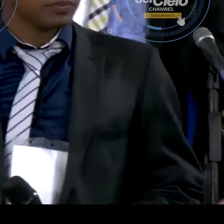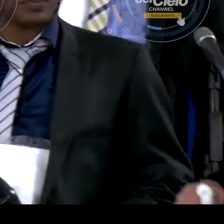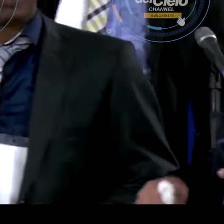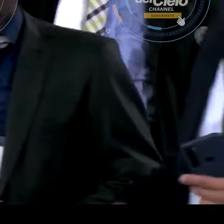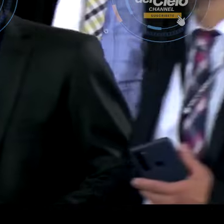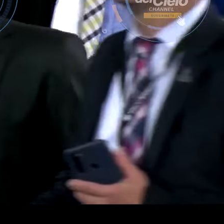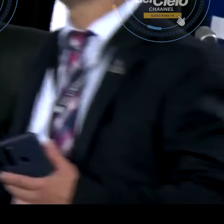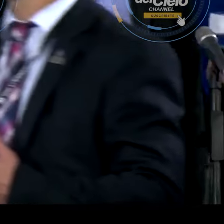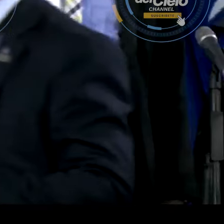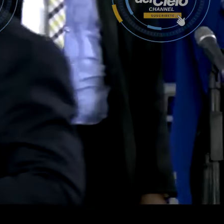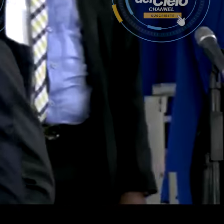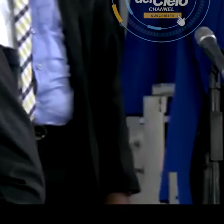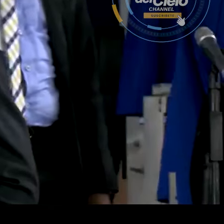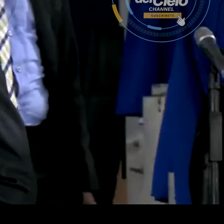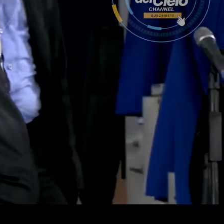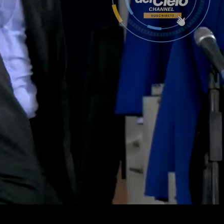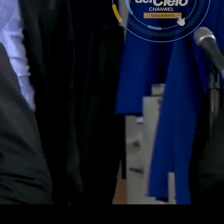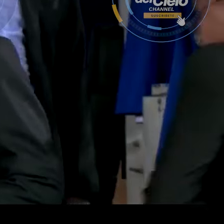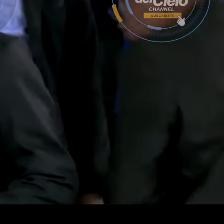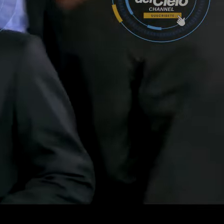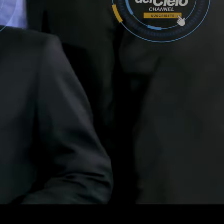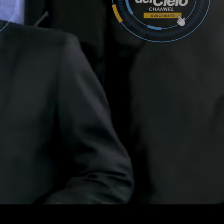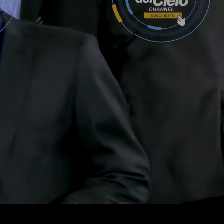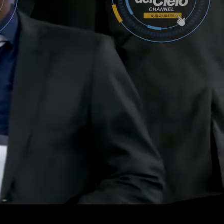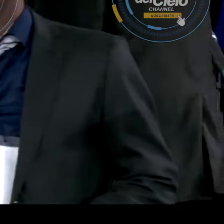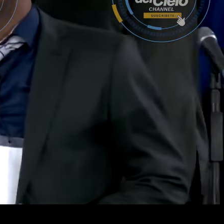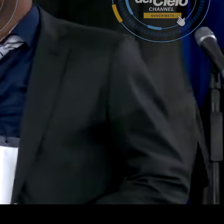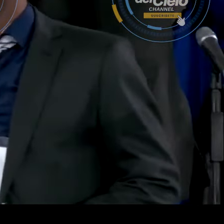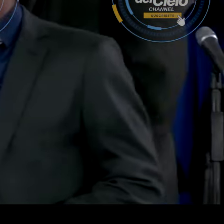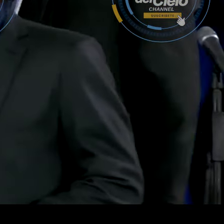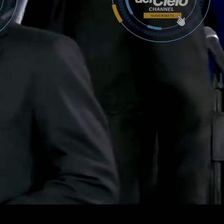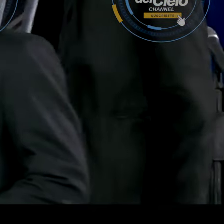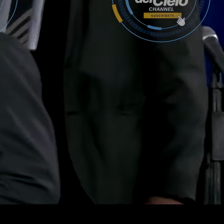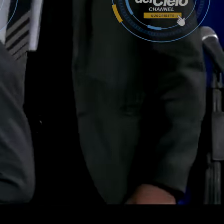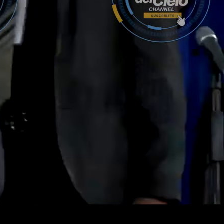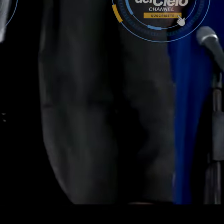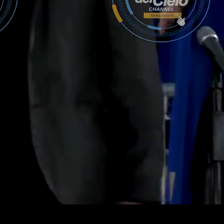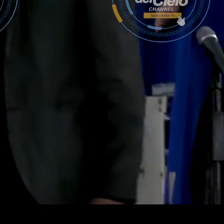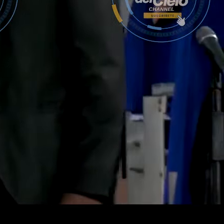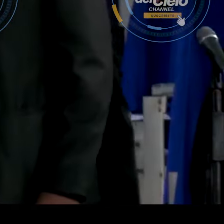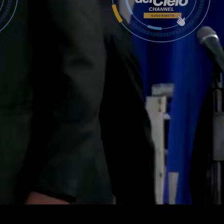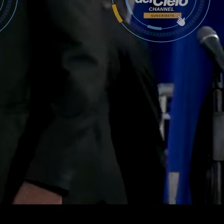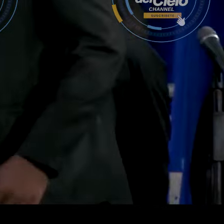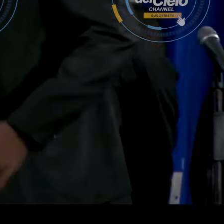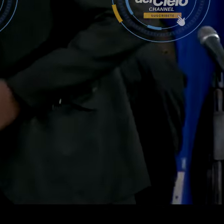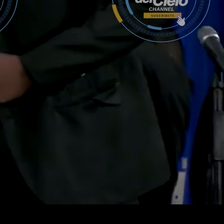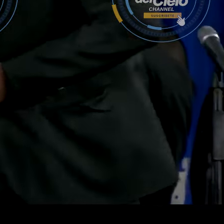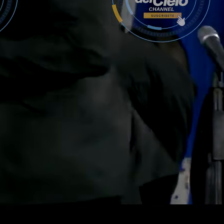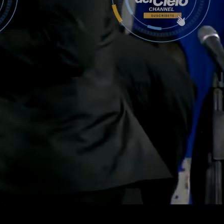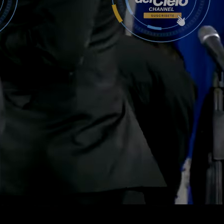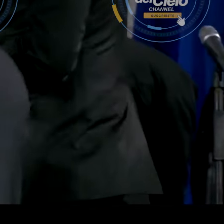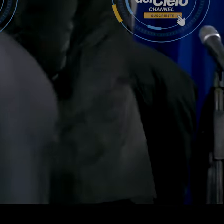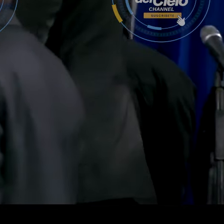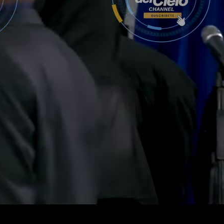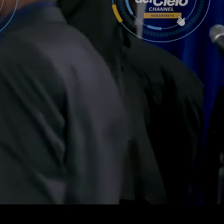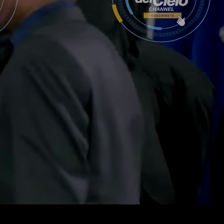porque a ti te plació venir a buscarnos. A ti te